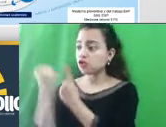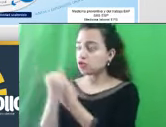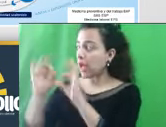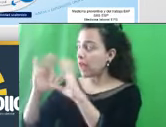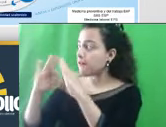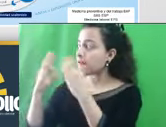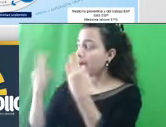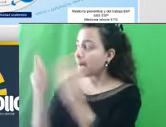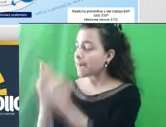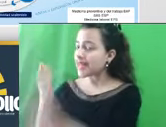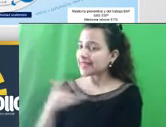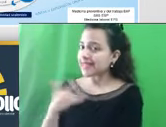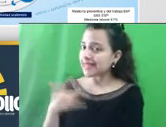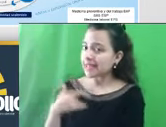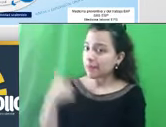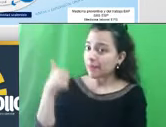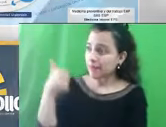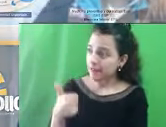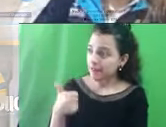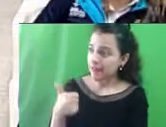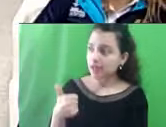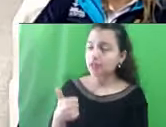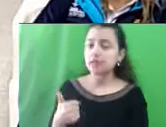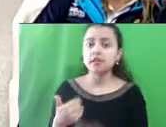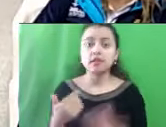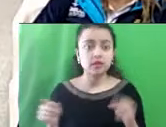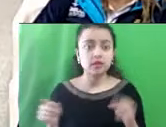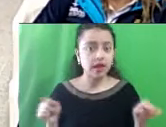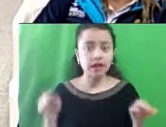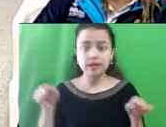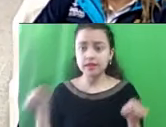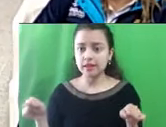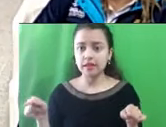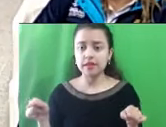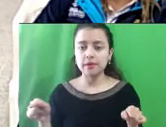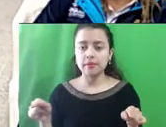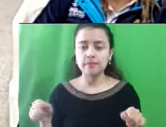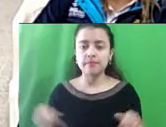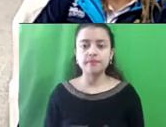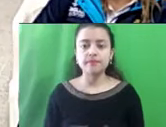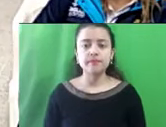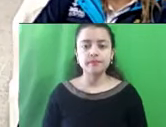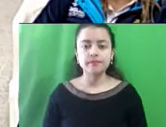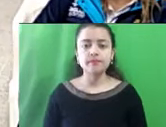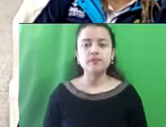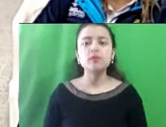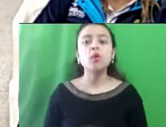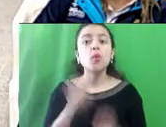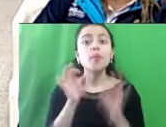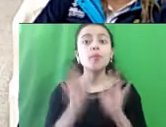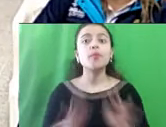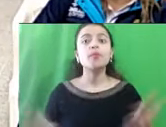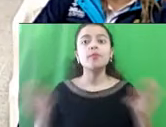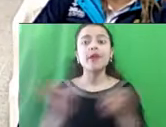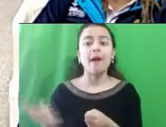con las cuales tenemos convenio, desde Seguridad y Salud, principalmente con las ARLs, entidades de